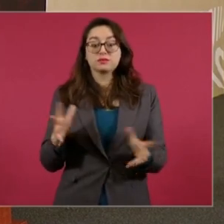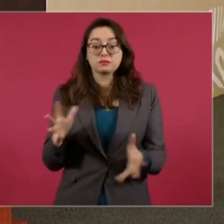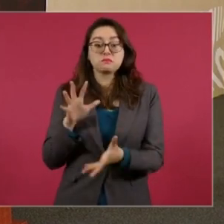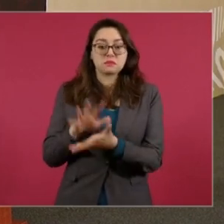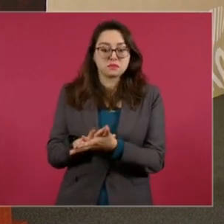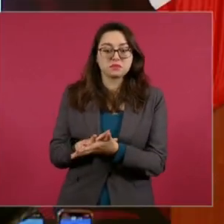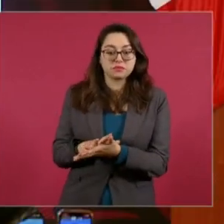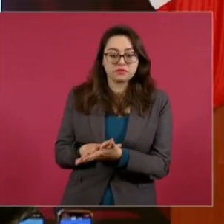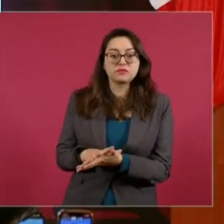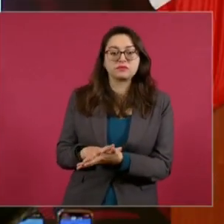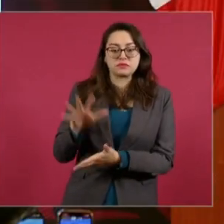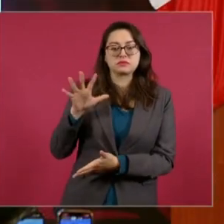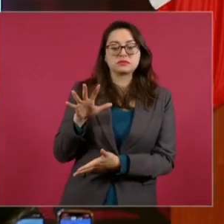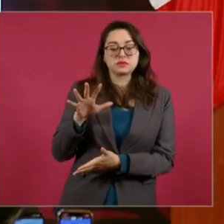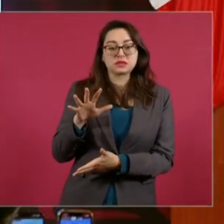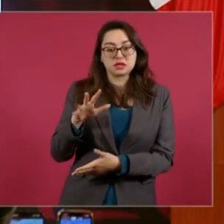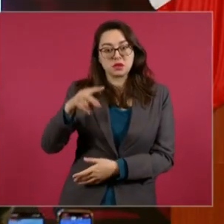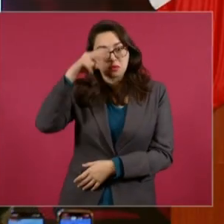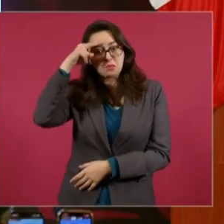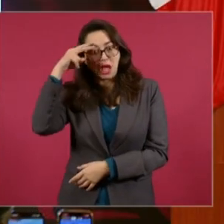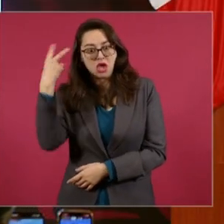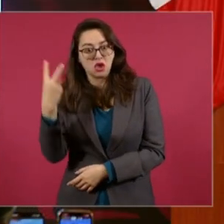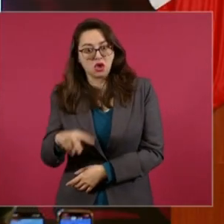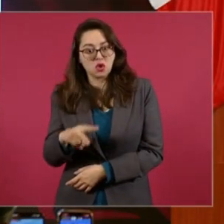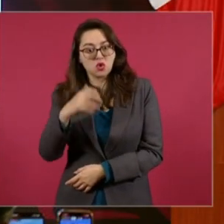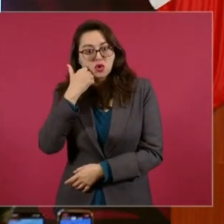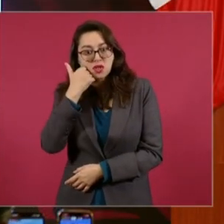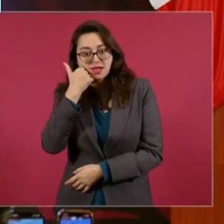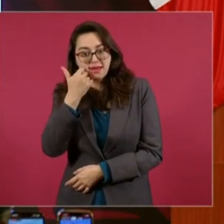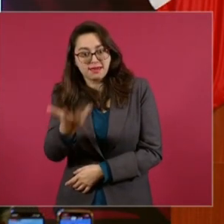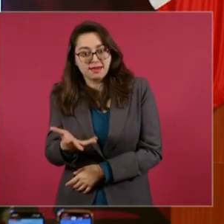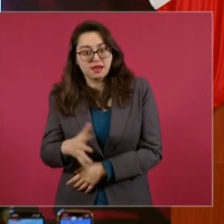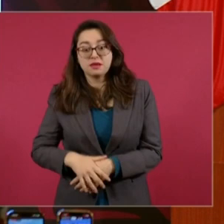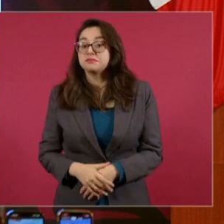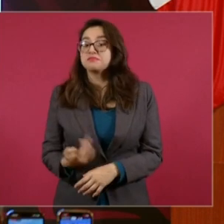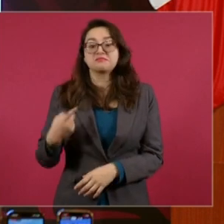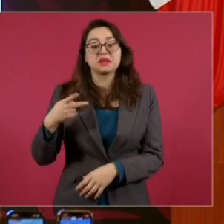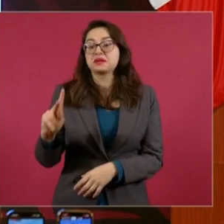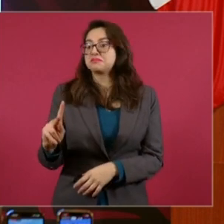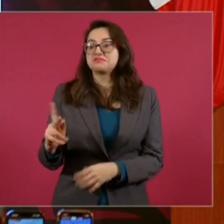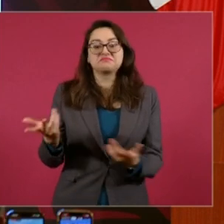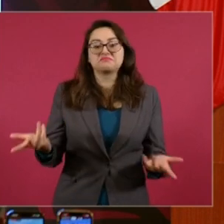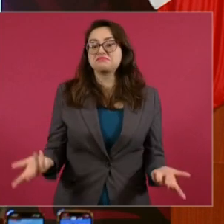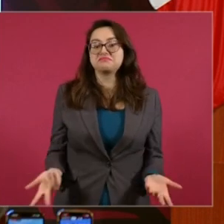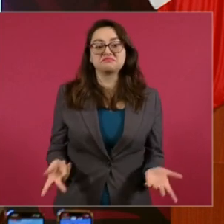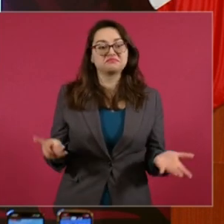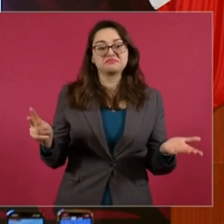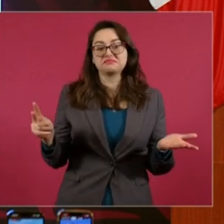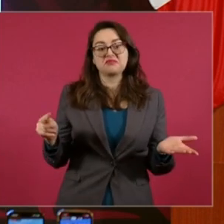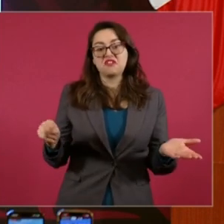mayoría, los que querían seguir siendo mexicanos. Pero como ya estaban firmados los tratados,